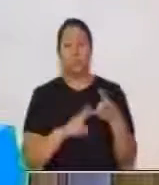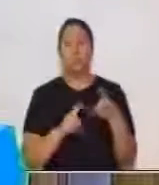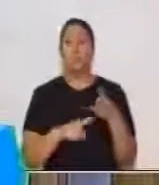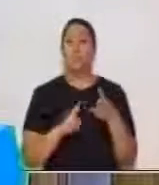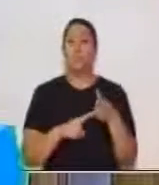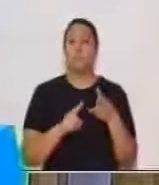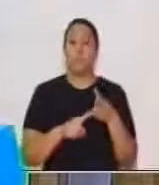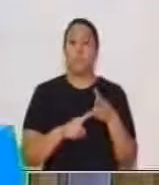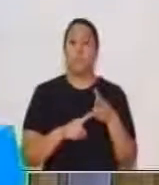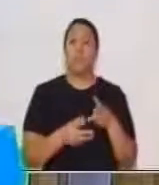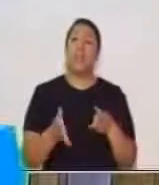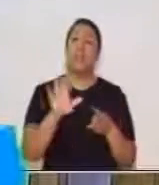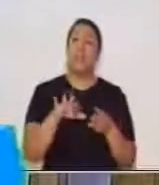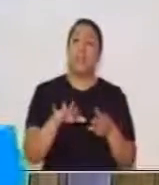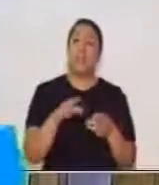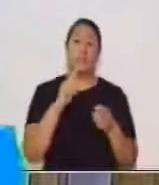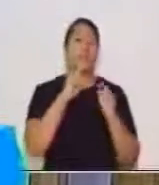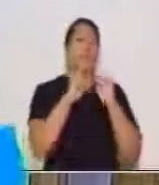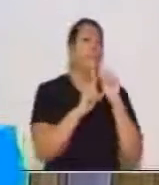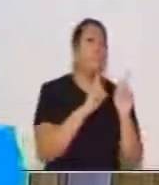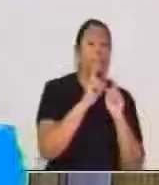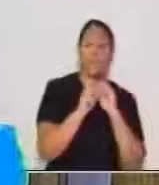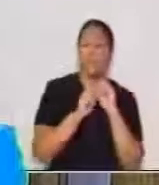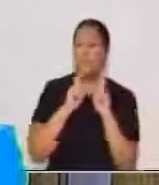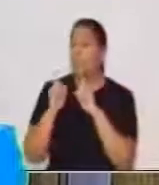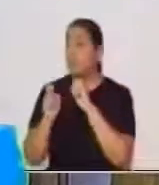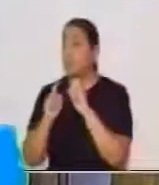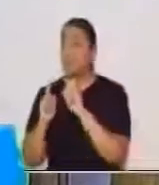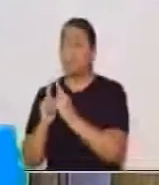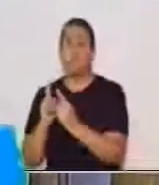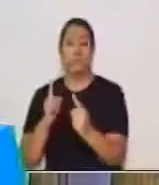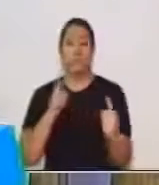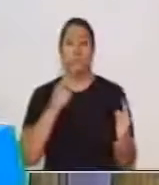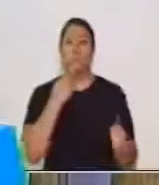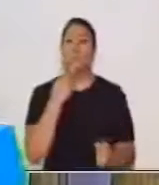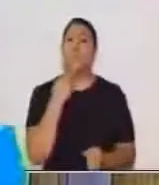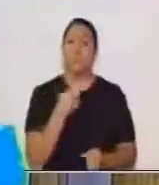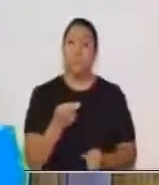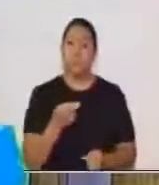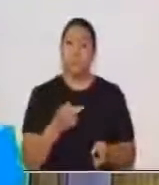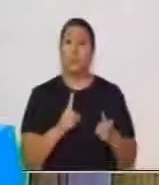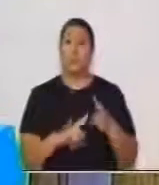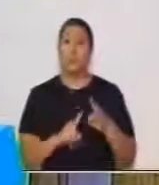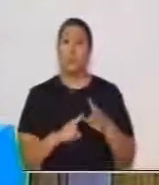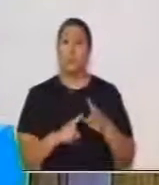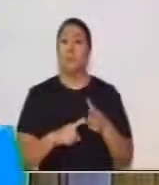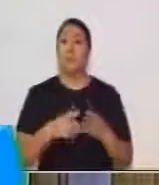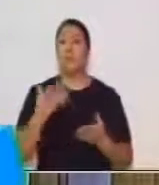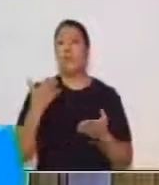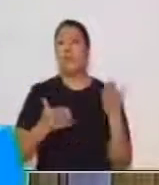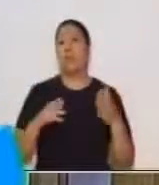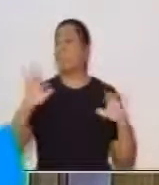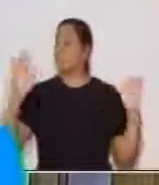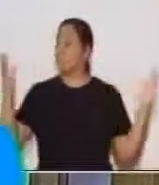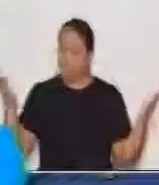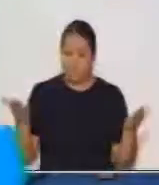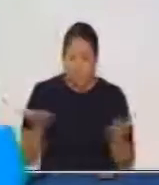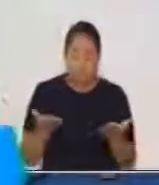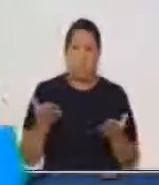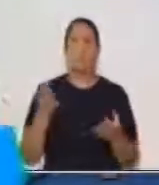la sesión de preguntas y respuestas, que si hay una audiencia o un público